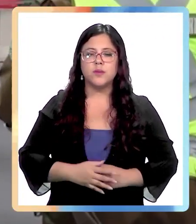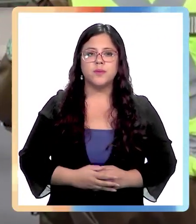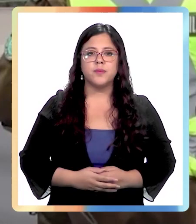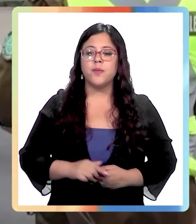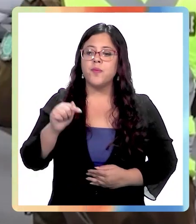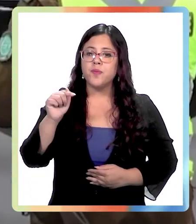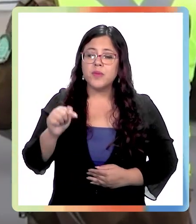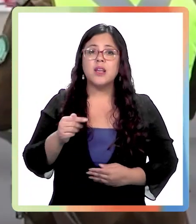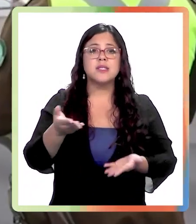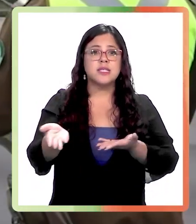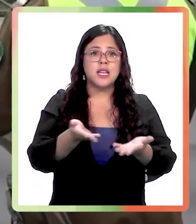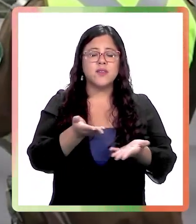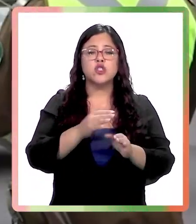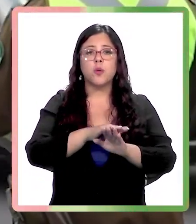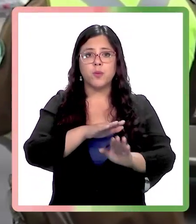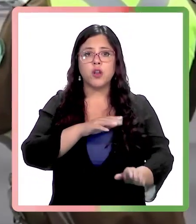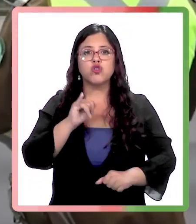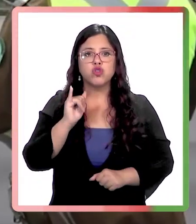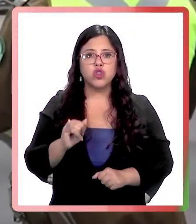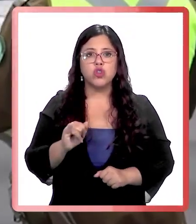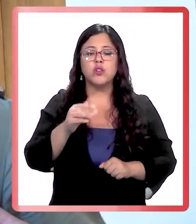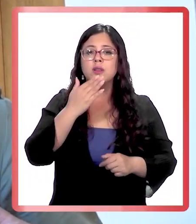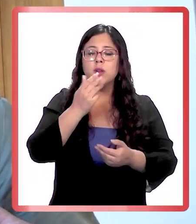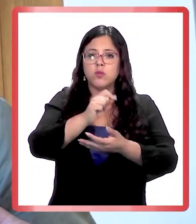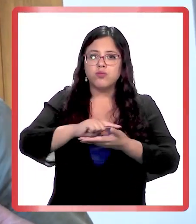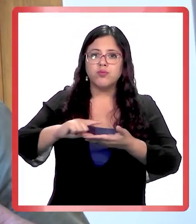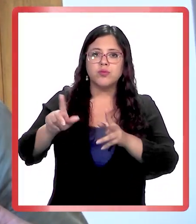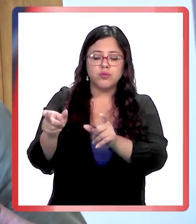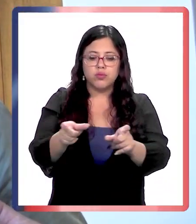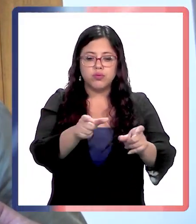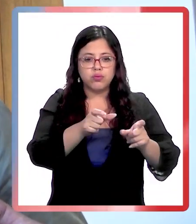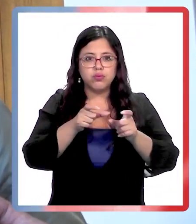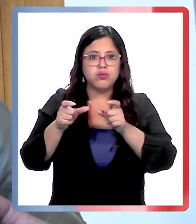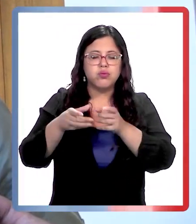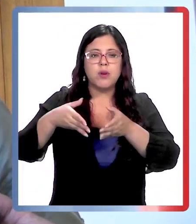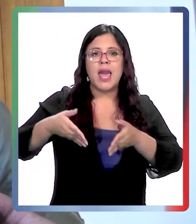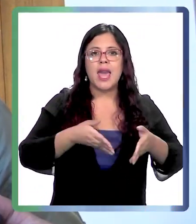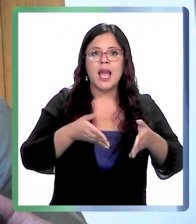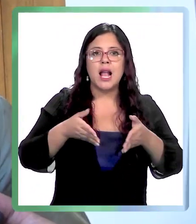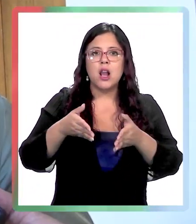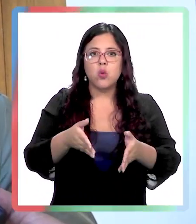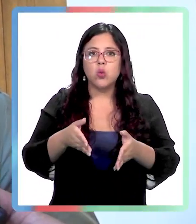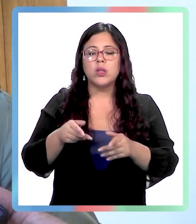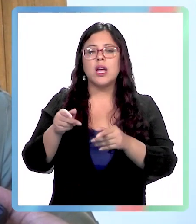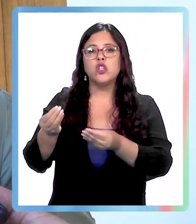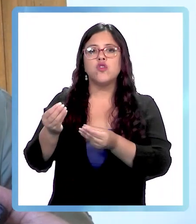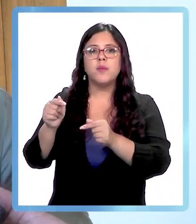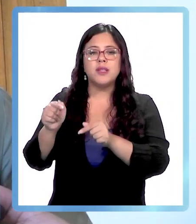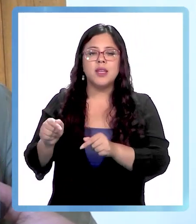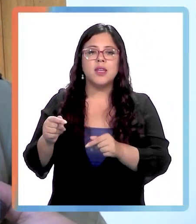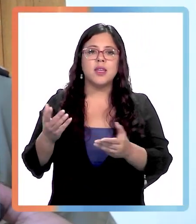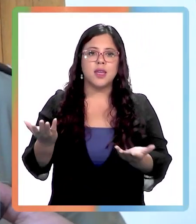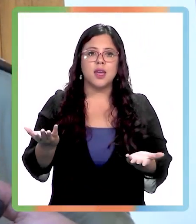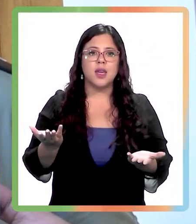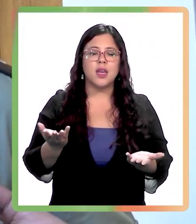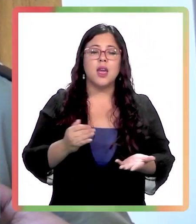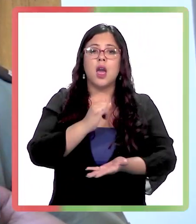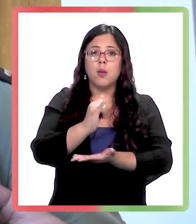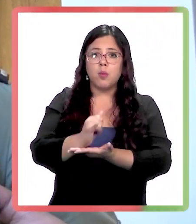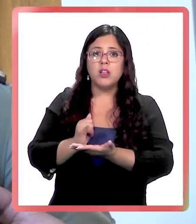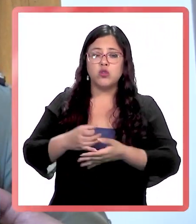prevención. Se están disponiendo servicios de tipo preventivo. Vamos a incrementar lo que es la fiscalización en ruta, apoyado por supuesto por todos los